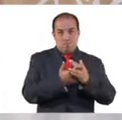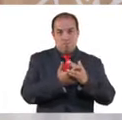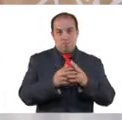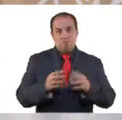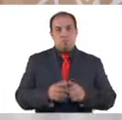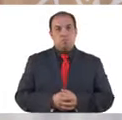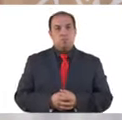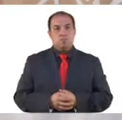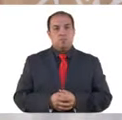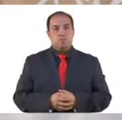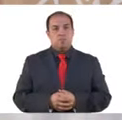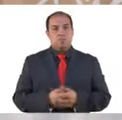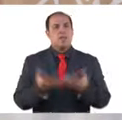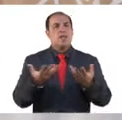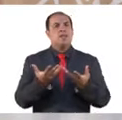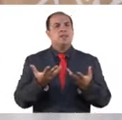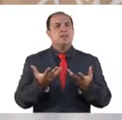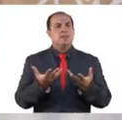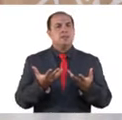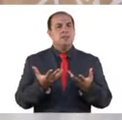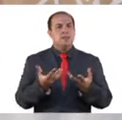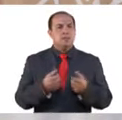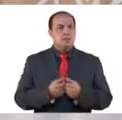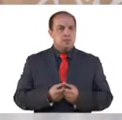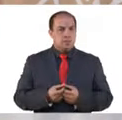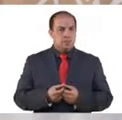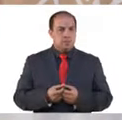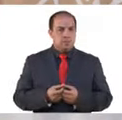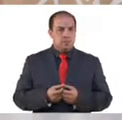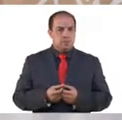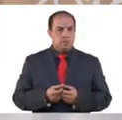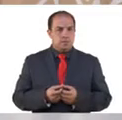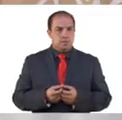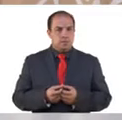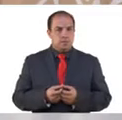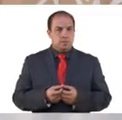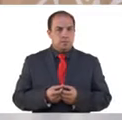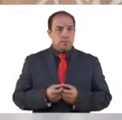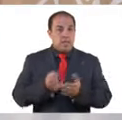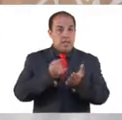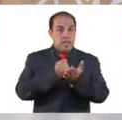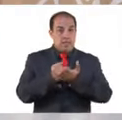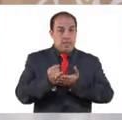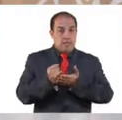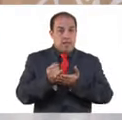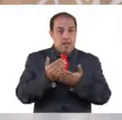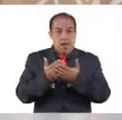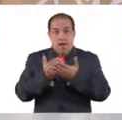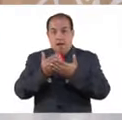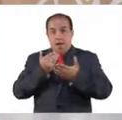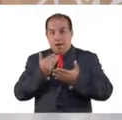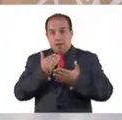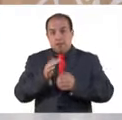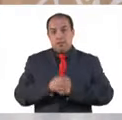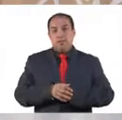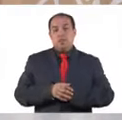determinaban no a través de un… Es decir, se determinaban previamente.